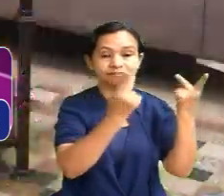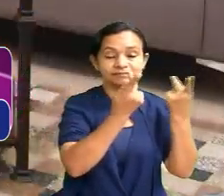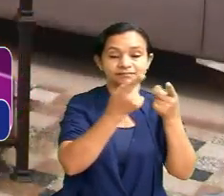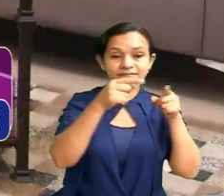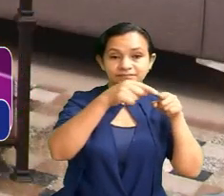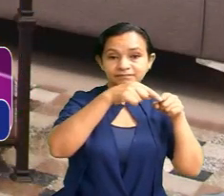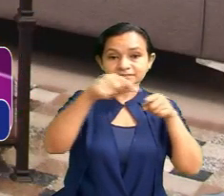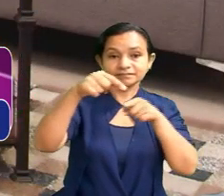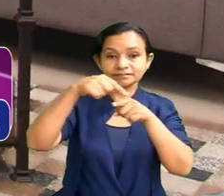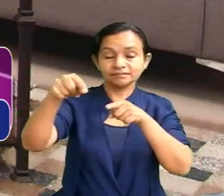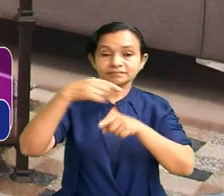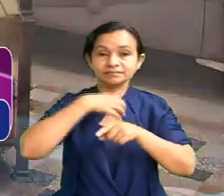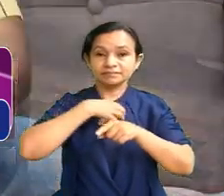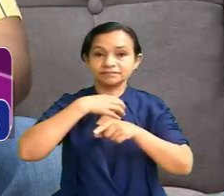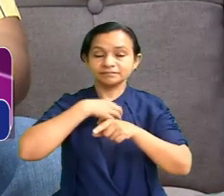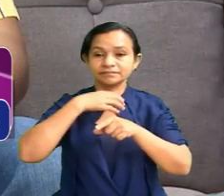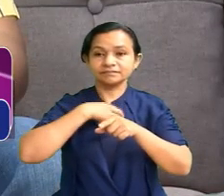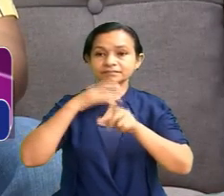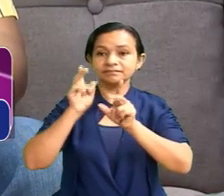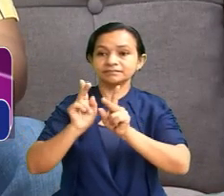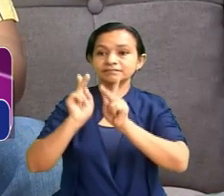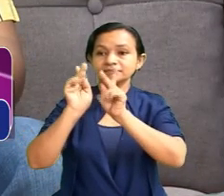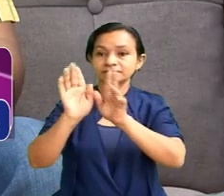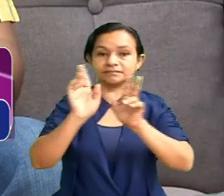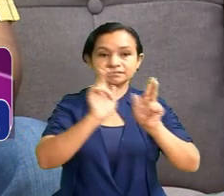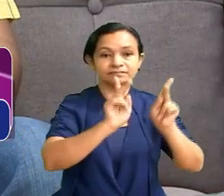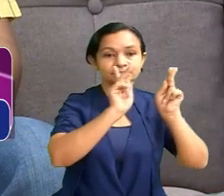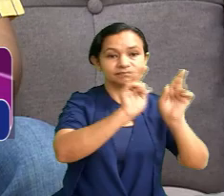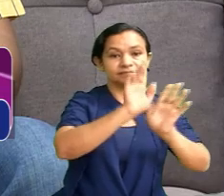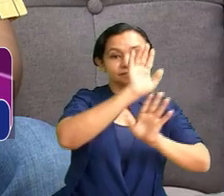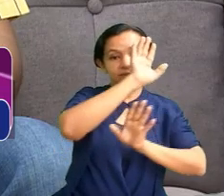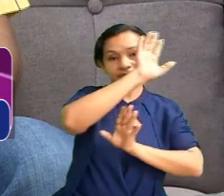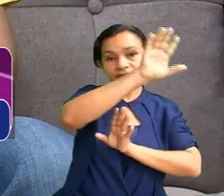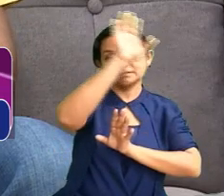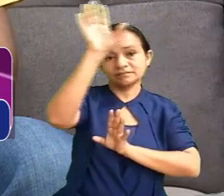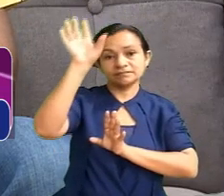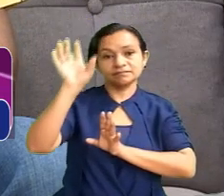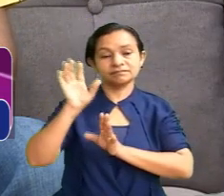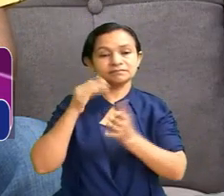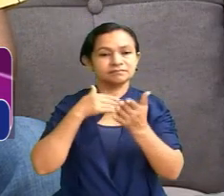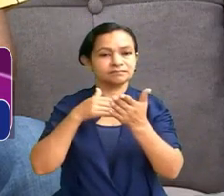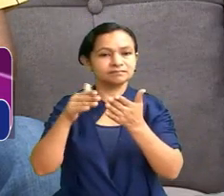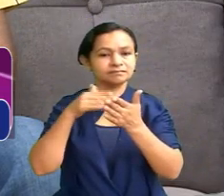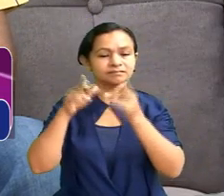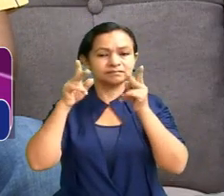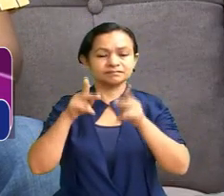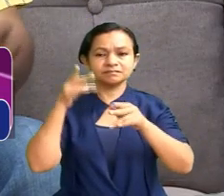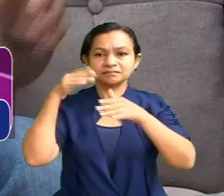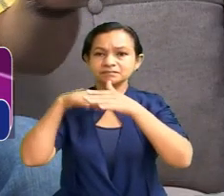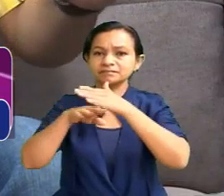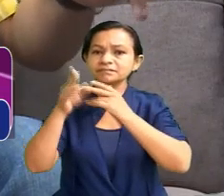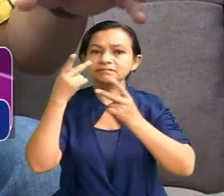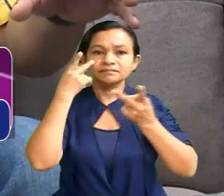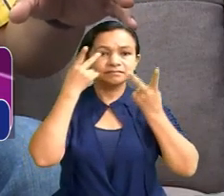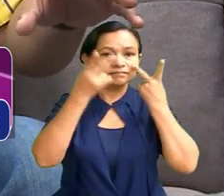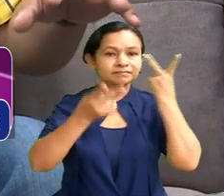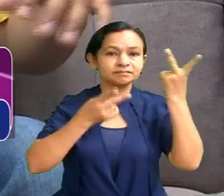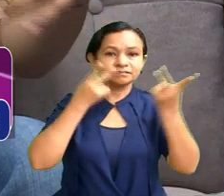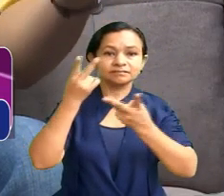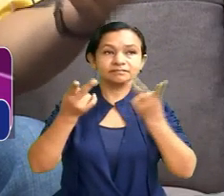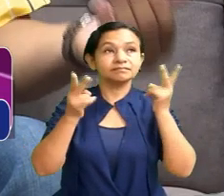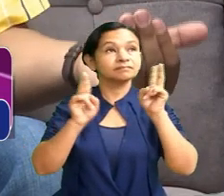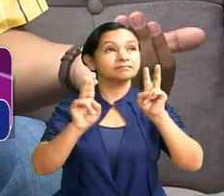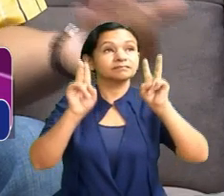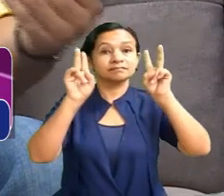y claro cada región con sus particularidades y a partir de ello también accesible para la población a partir de esas realidades dentro de esa dinámica